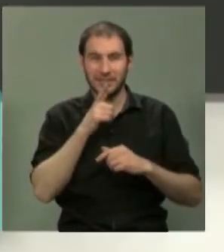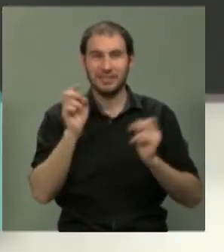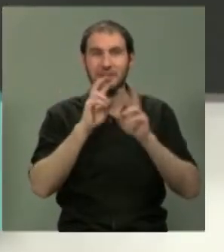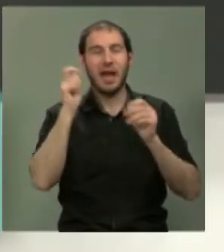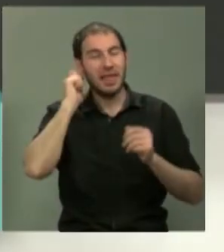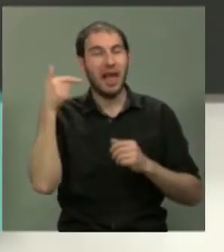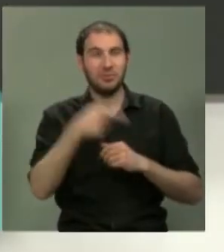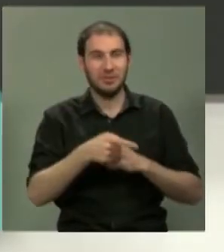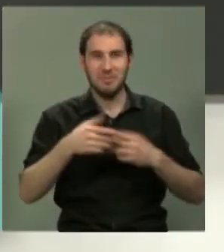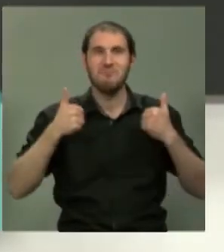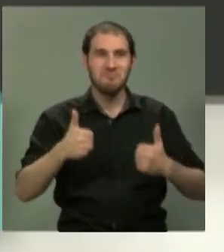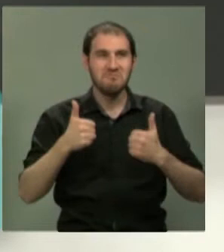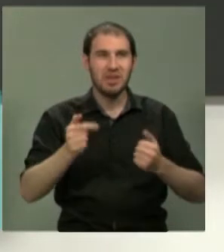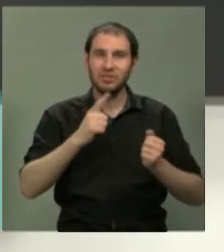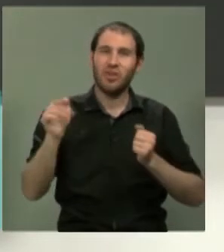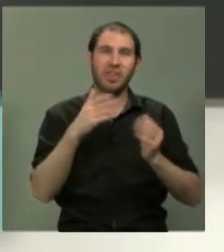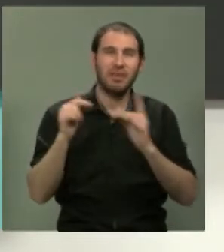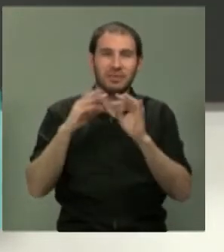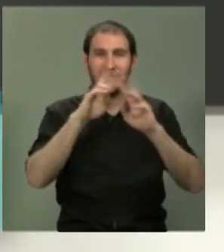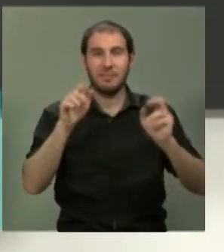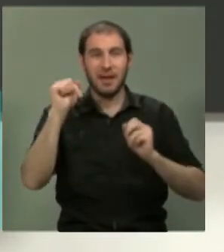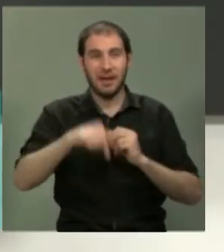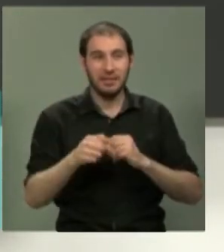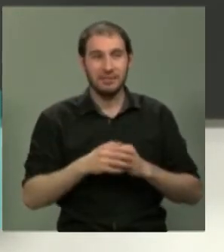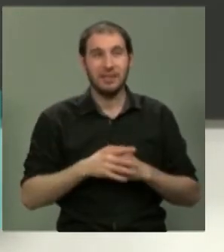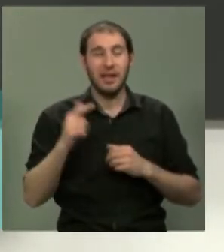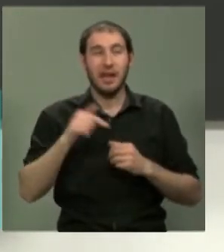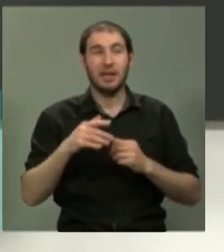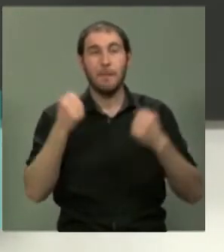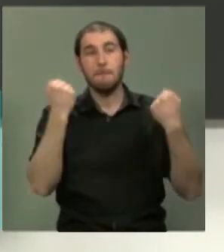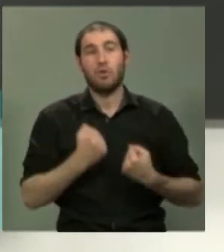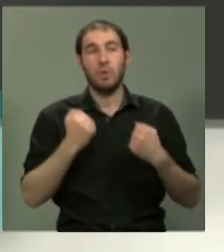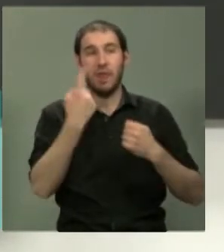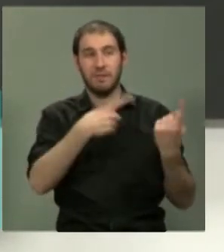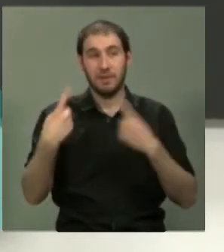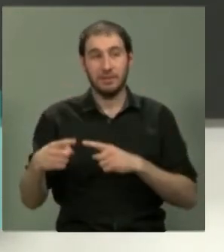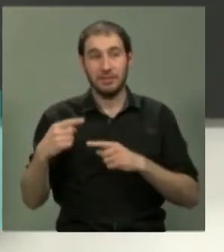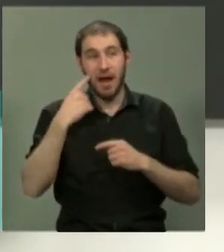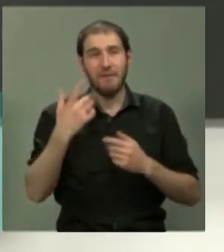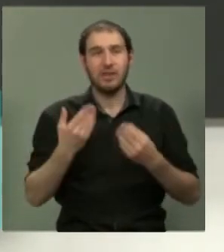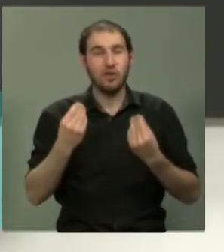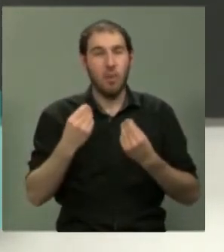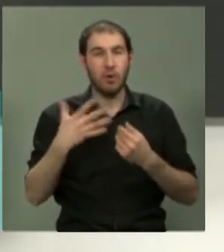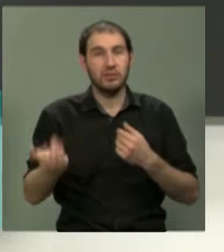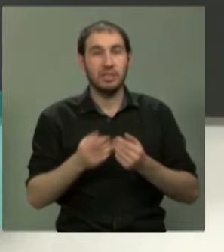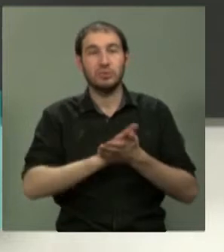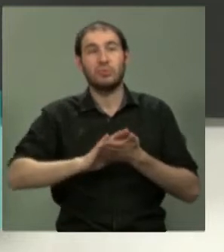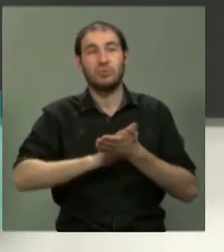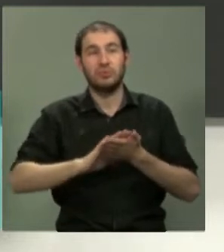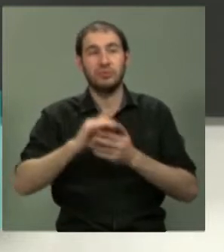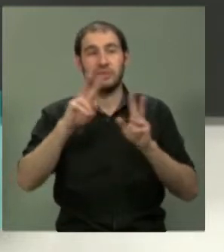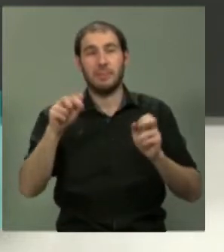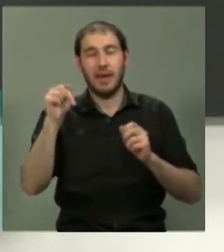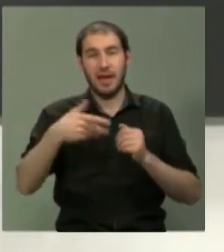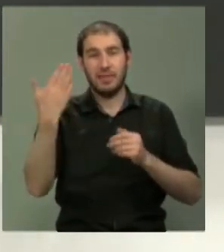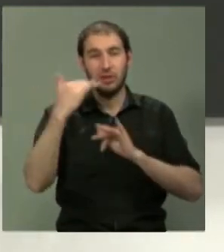la edad de imputabilidad. Está buenísimo que discutamos sobre esto, ver las distintas posturas y obviamente ver cómo se puede lograr una solución con respecto a esto. Lo